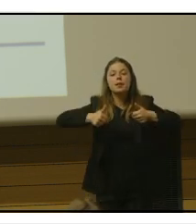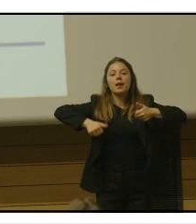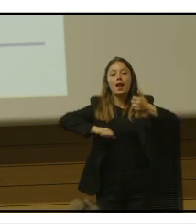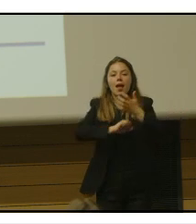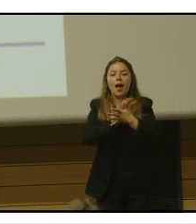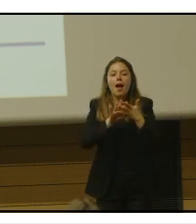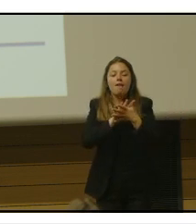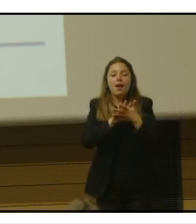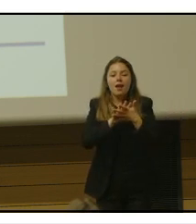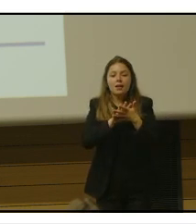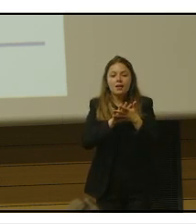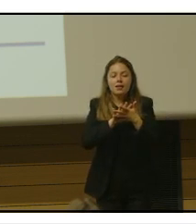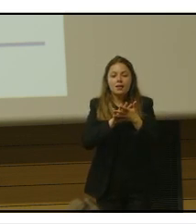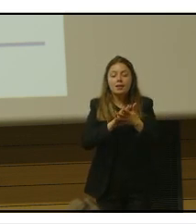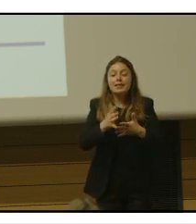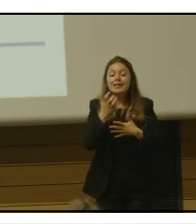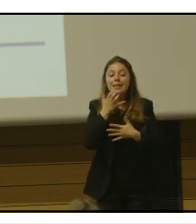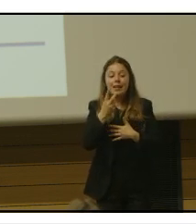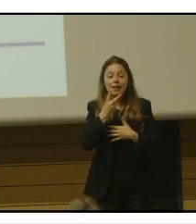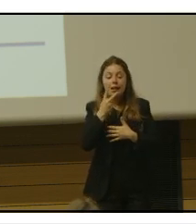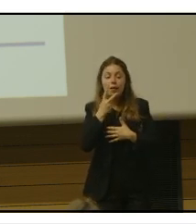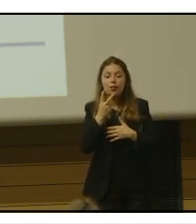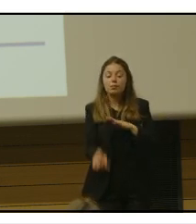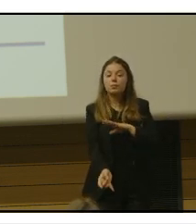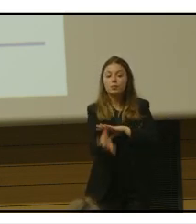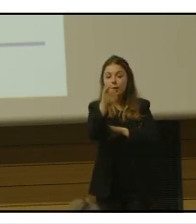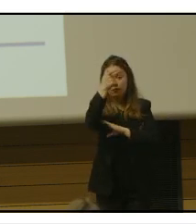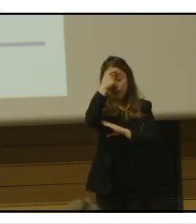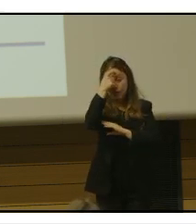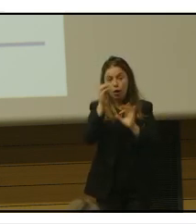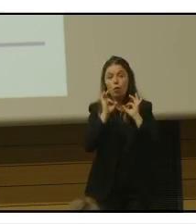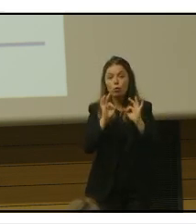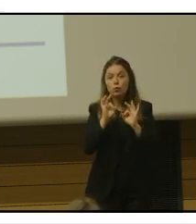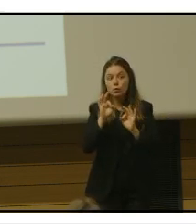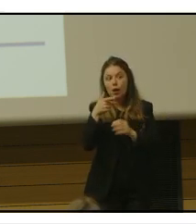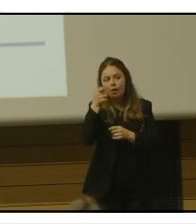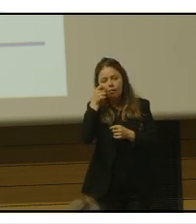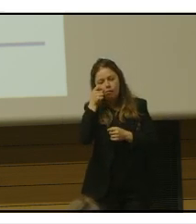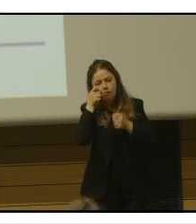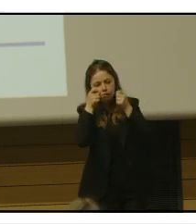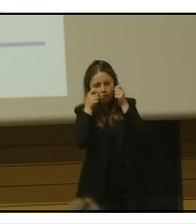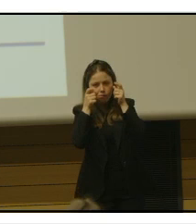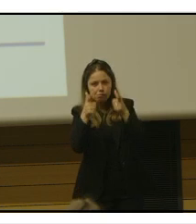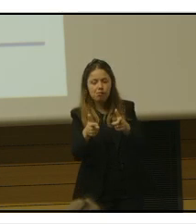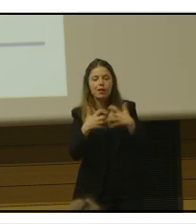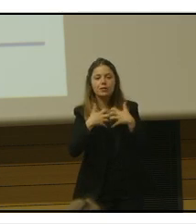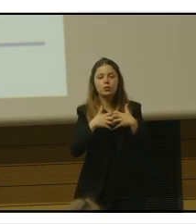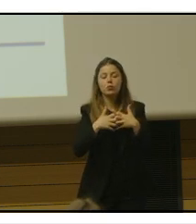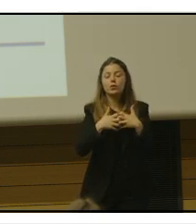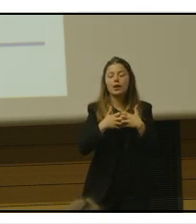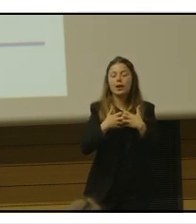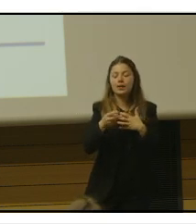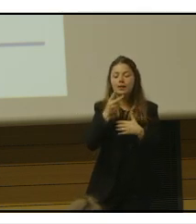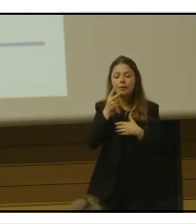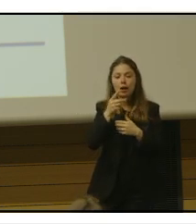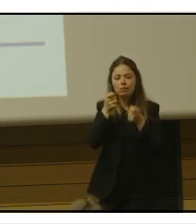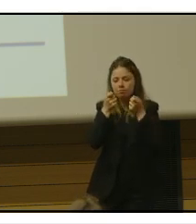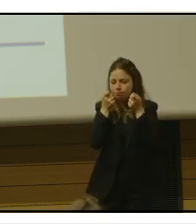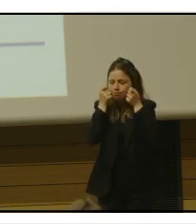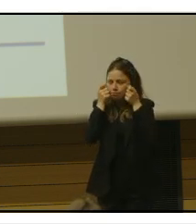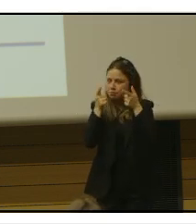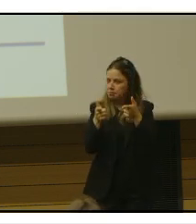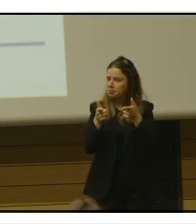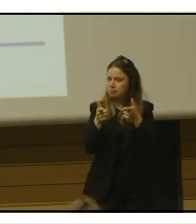de que si el tabaco producía enfermedad, como ya se estaba empezando a ver, como la industria tabaquera ya estaba viendo, aunque